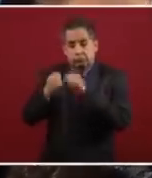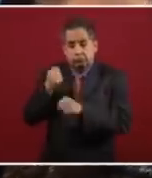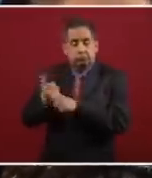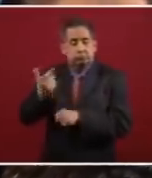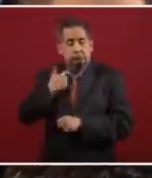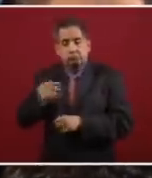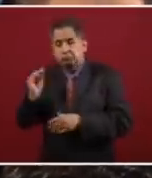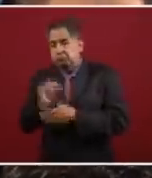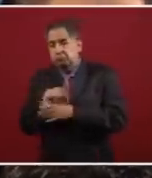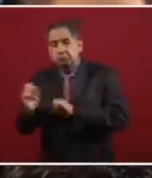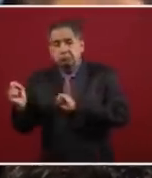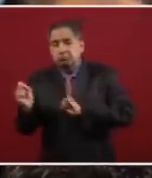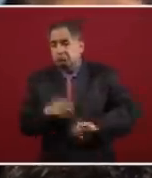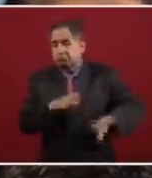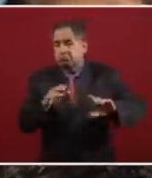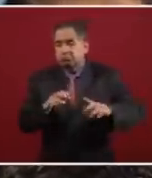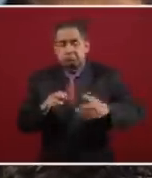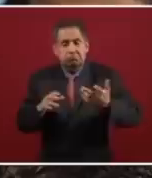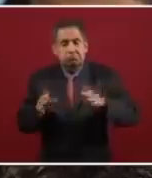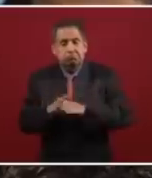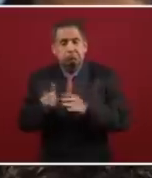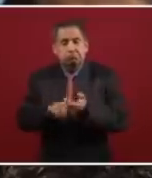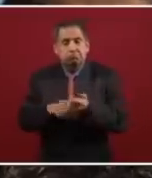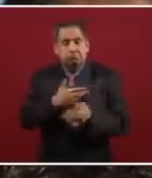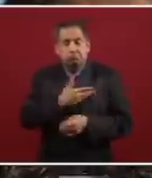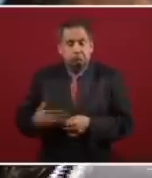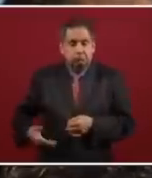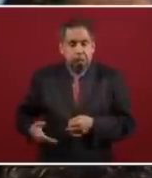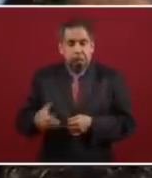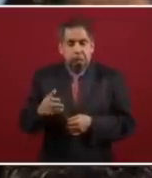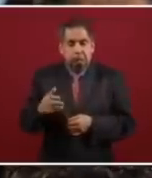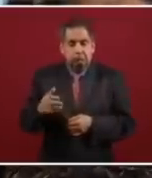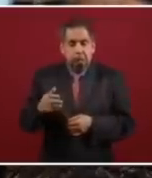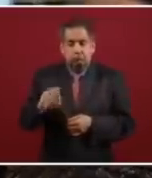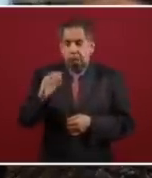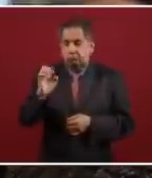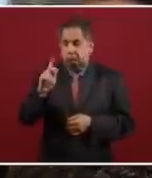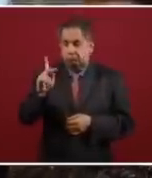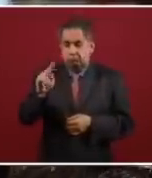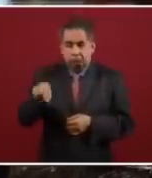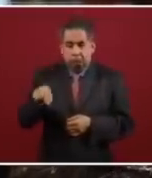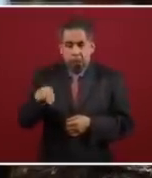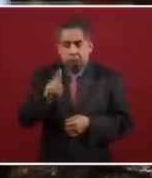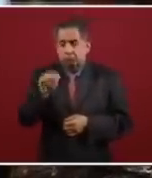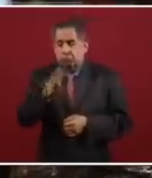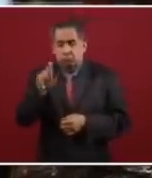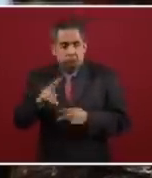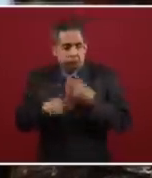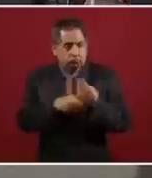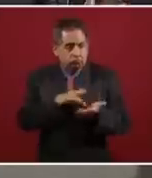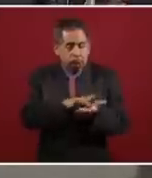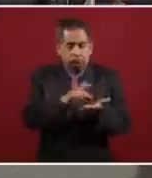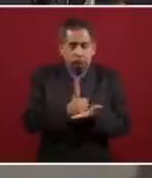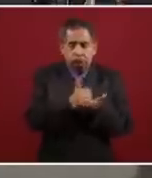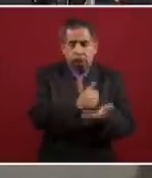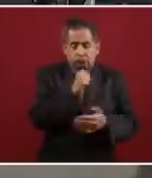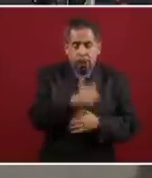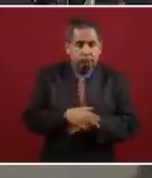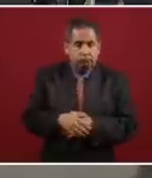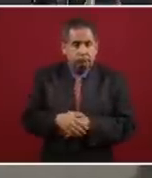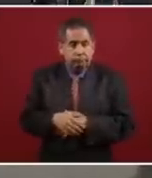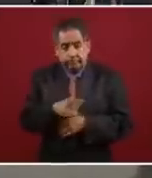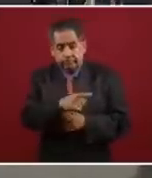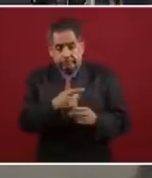pasado por el presidente Felipe Peña Nieto, quien nunca los quiso ayudar. Desde su